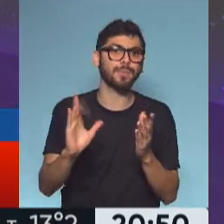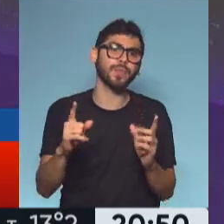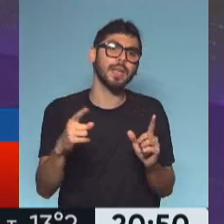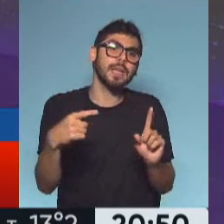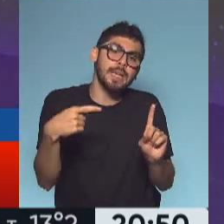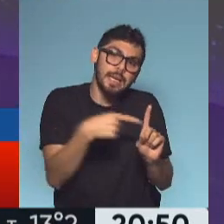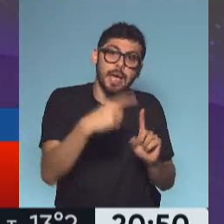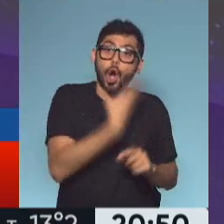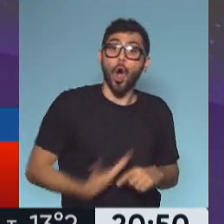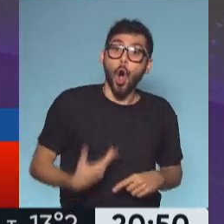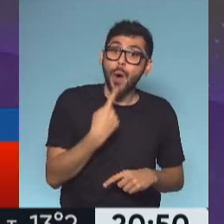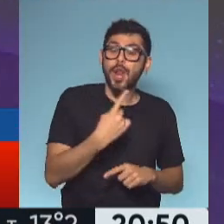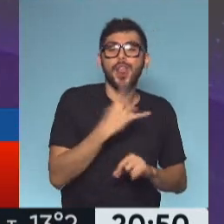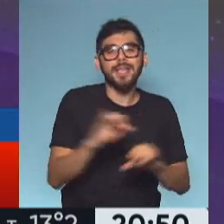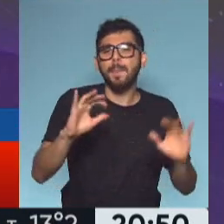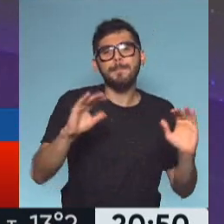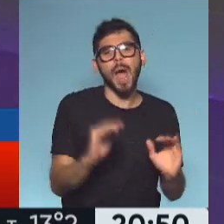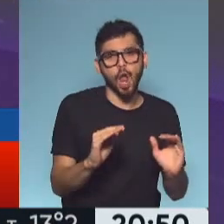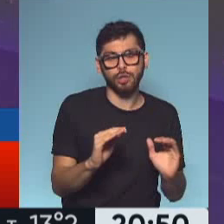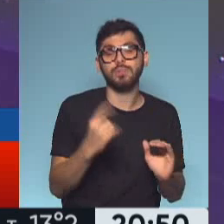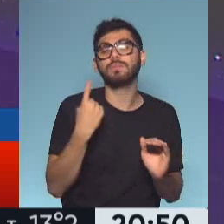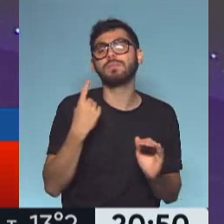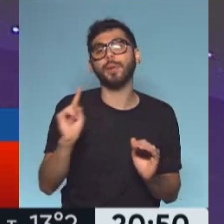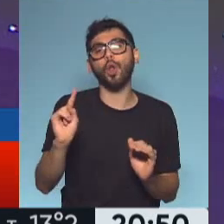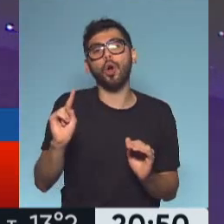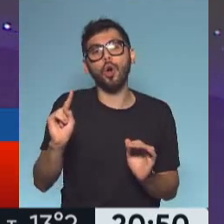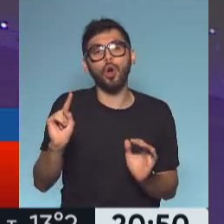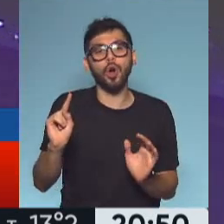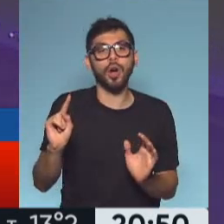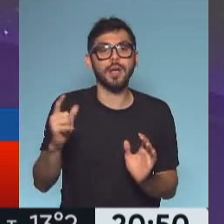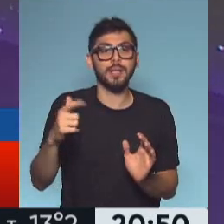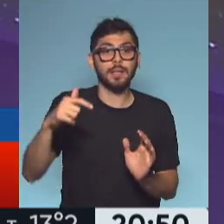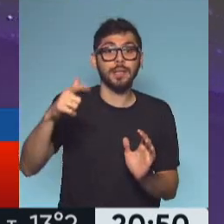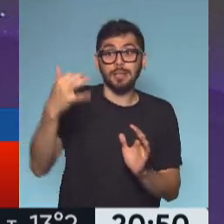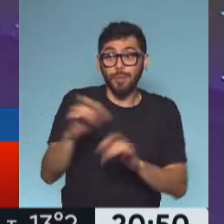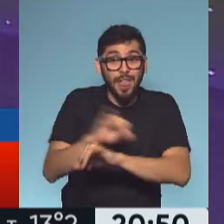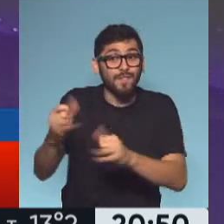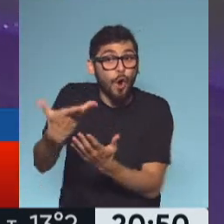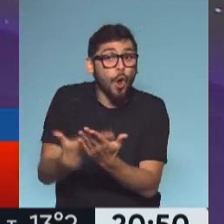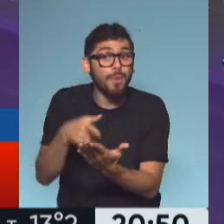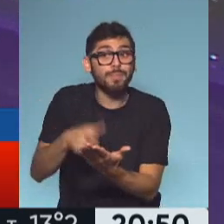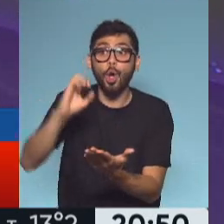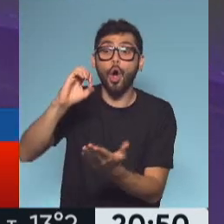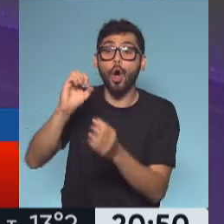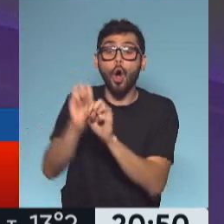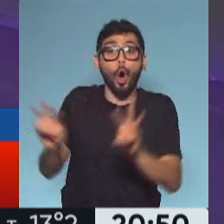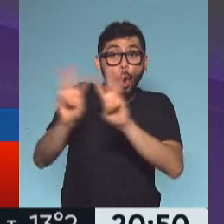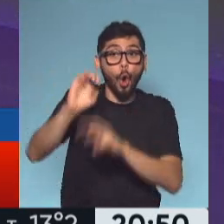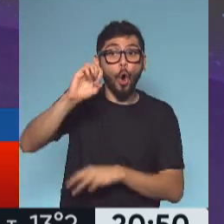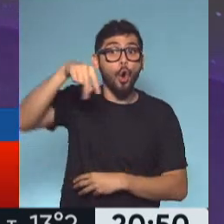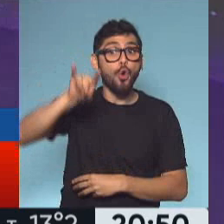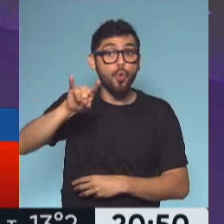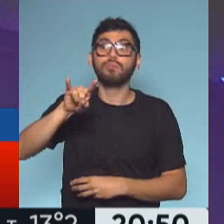Defensoría, que habla todavía 24, pero bueno, los datos que, digamos, ya, incluso estos datos son los que tomó la ONU para hacer